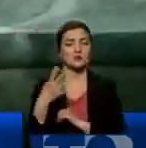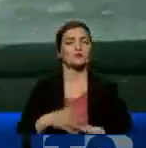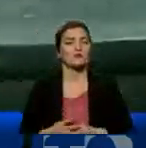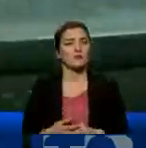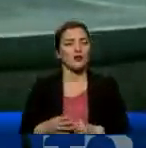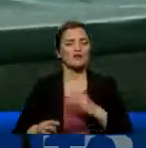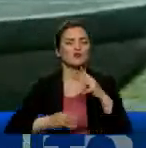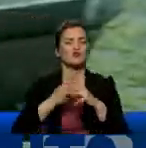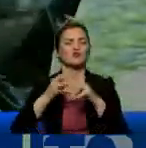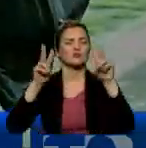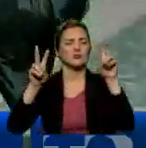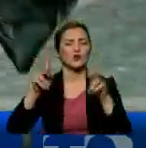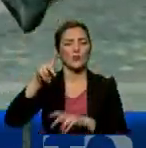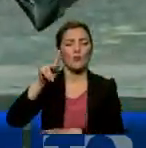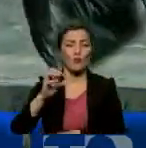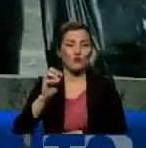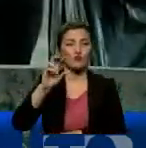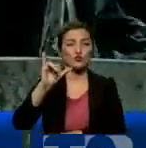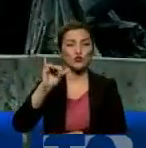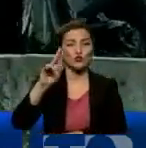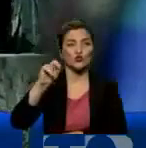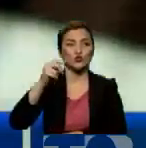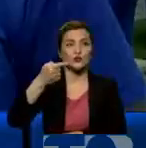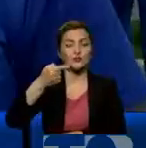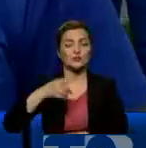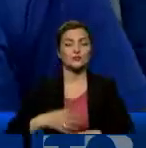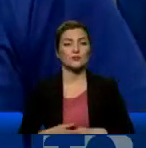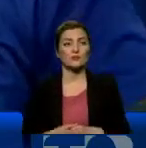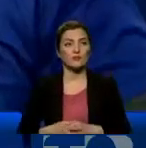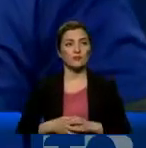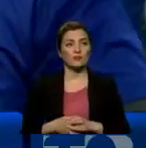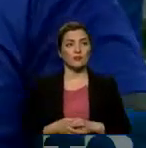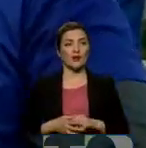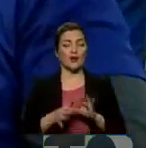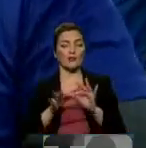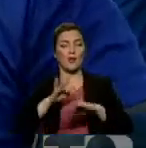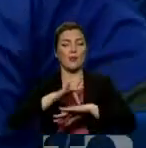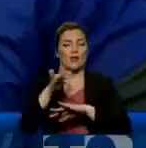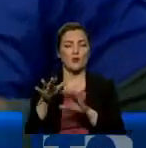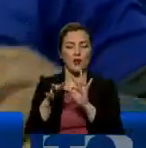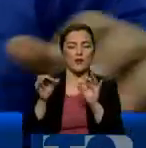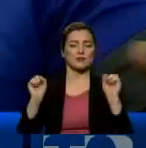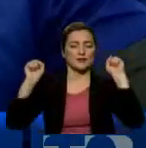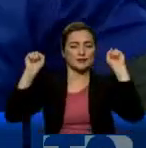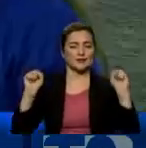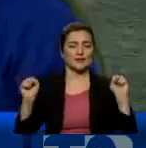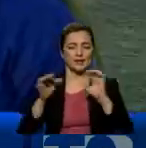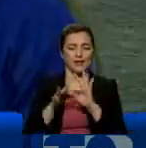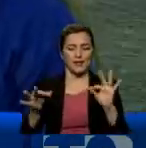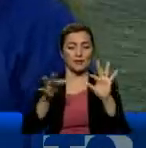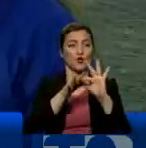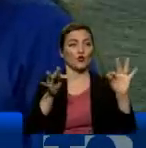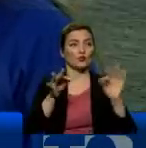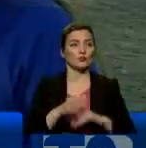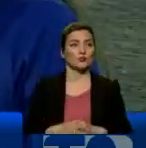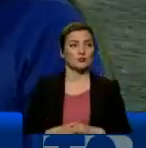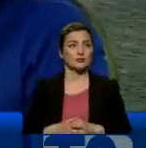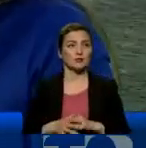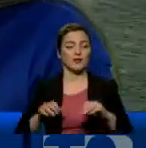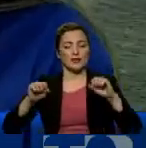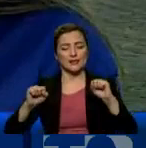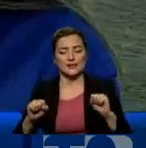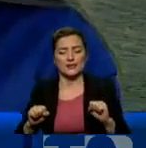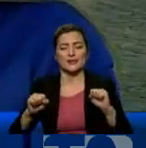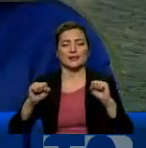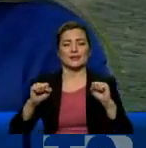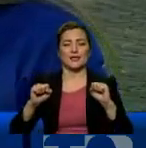conoce mundialmente como plogging. Que en Conocoto lo denominamos el limpiatón, es decir, madrugamos, hicimos ejercicio y empezamos a recoger. La hacemos con unas